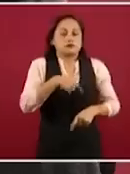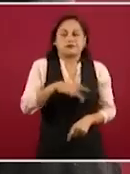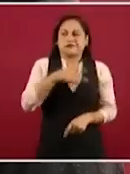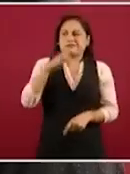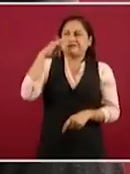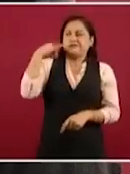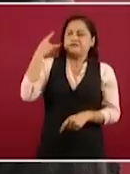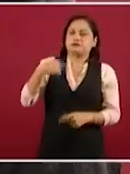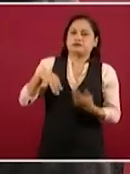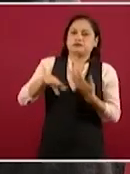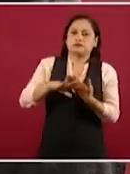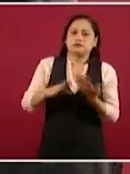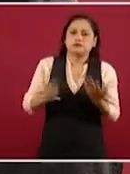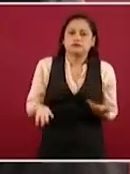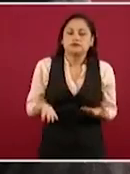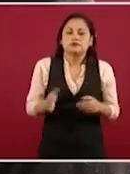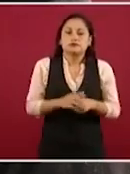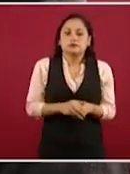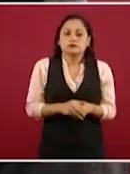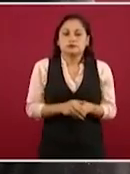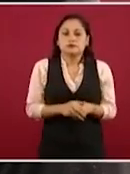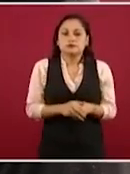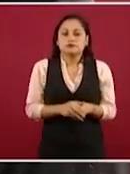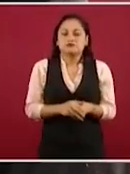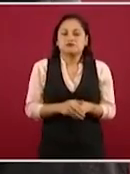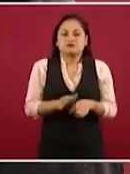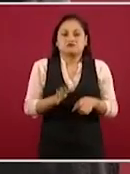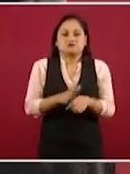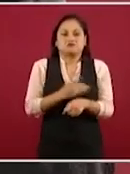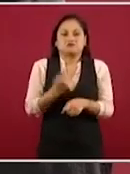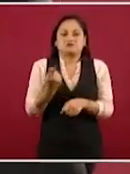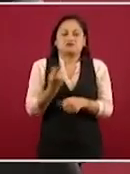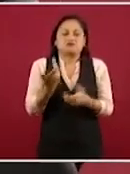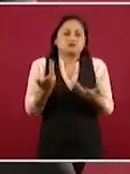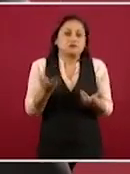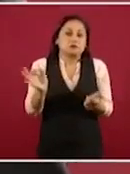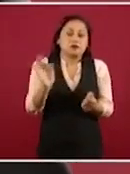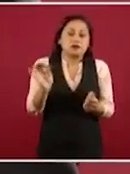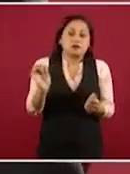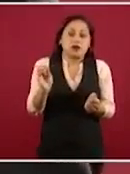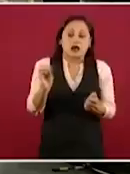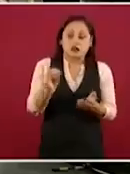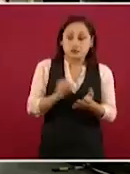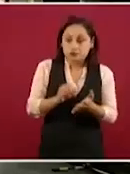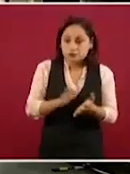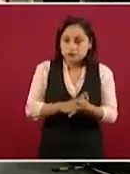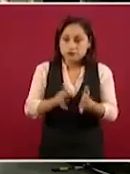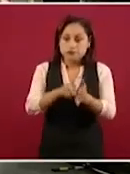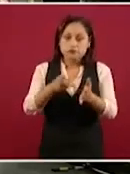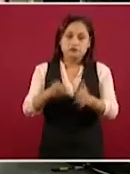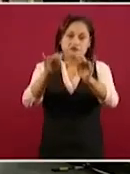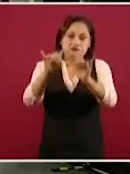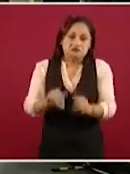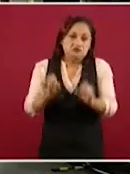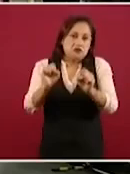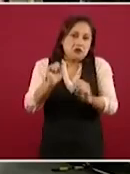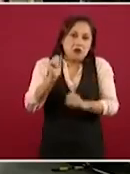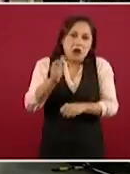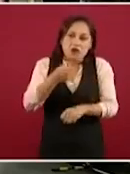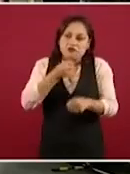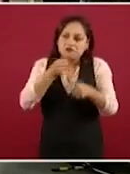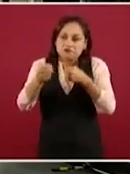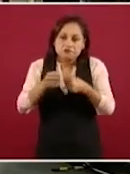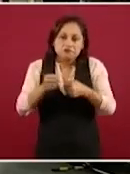por una nota, por un reportaje. Aquí es más grande, es la